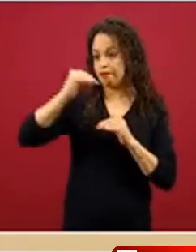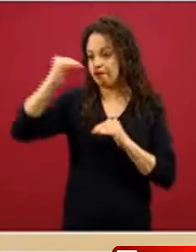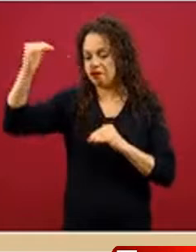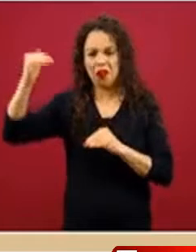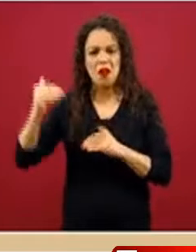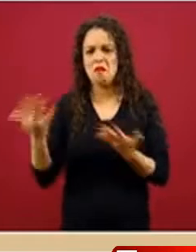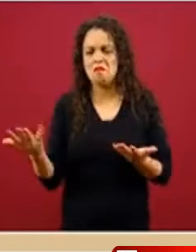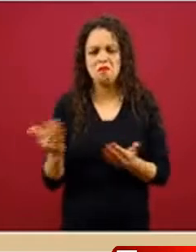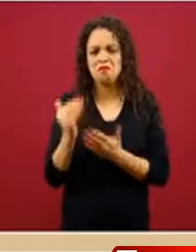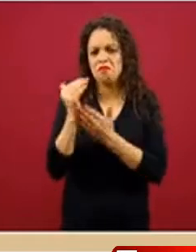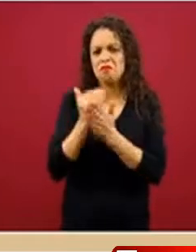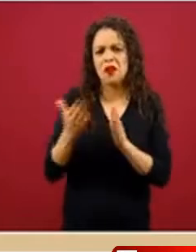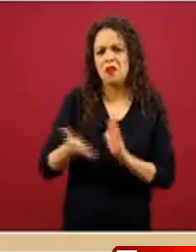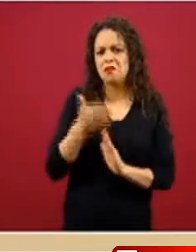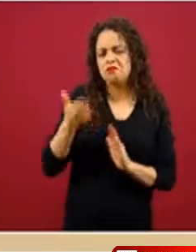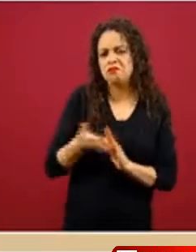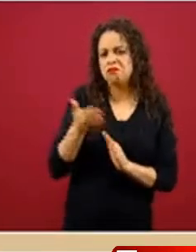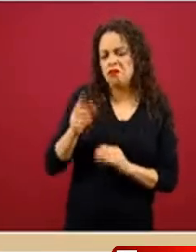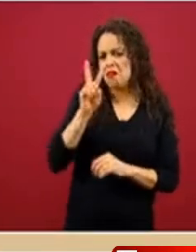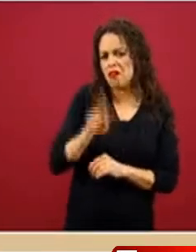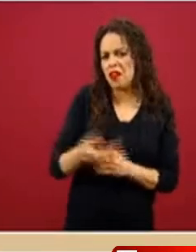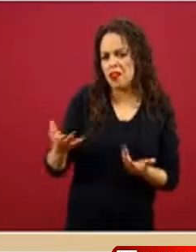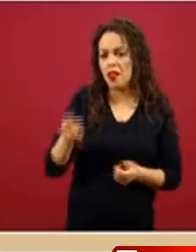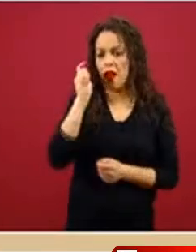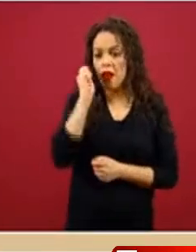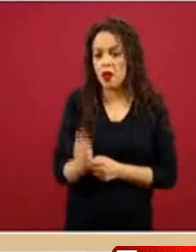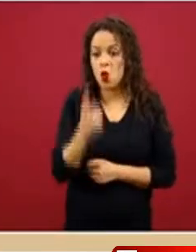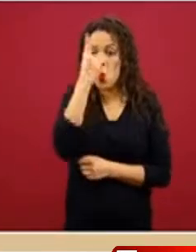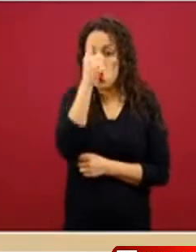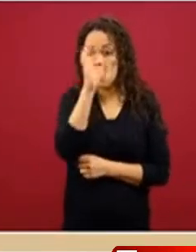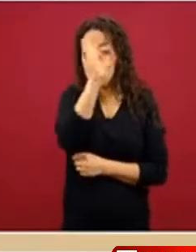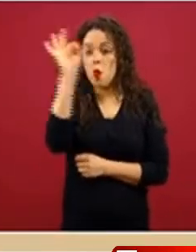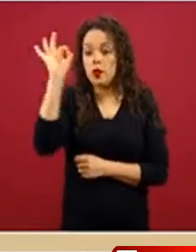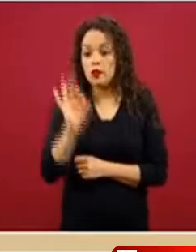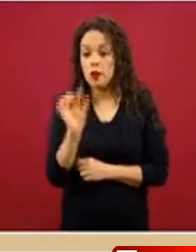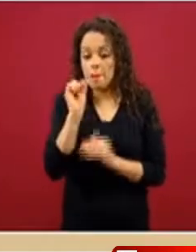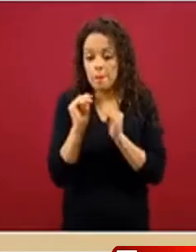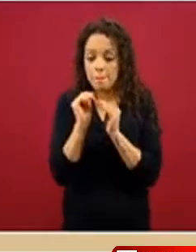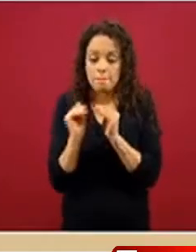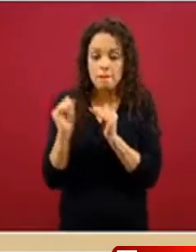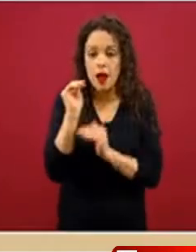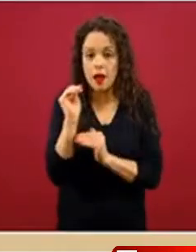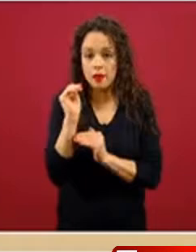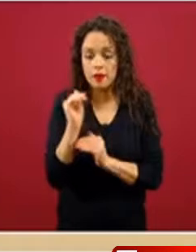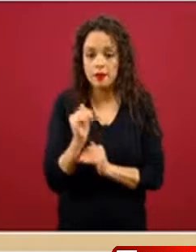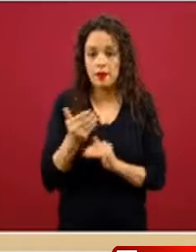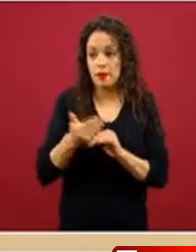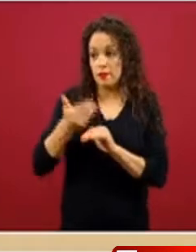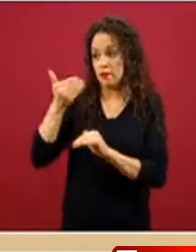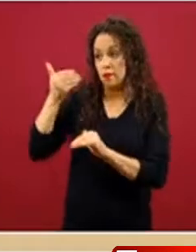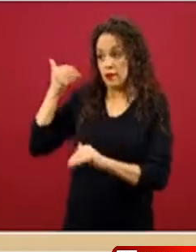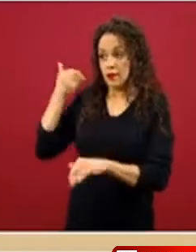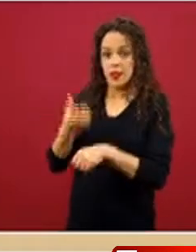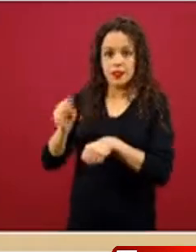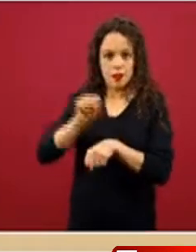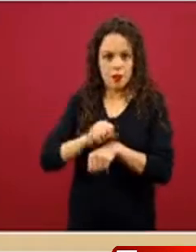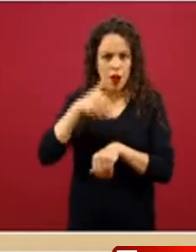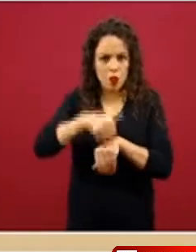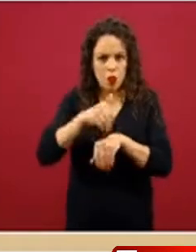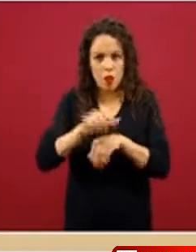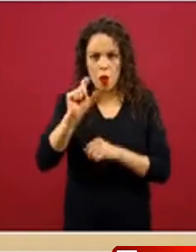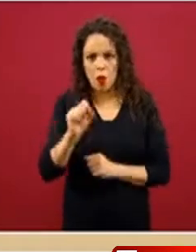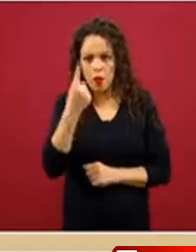mínimo. Las semanas que tuvieron un incremento fue solo del 1%. Teníamos las semanas 21